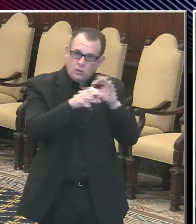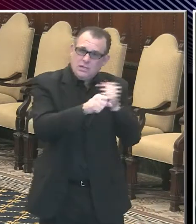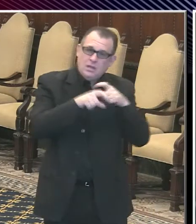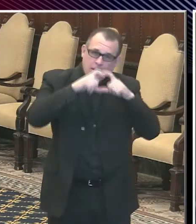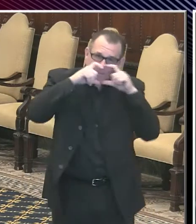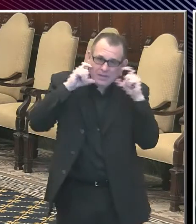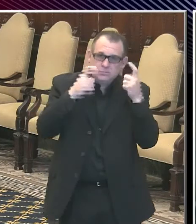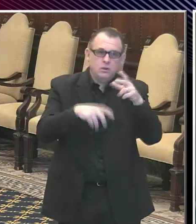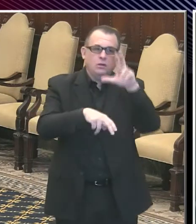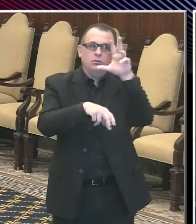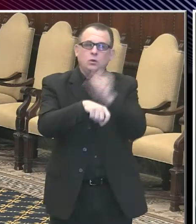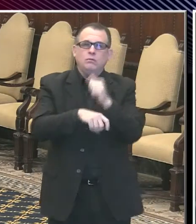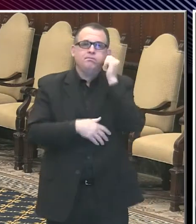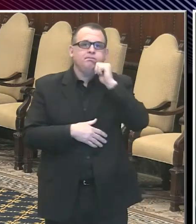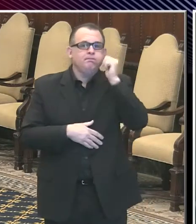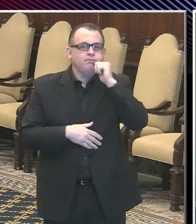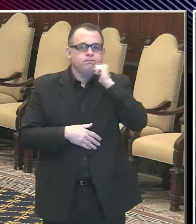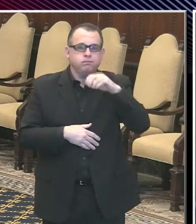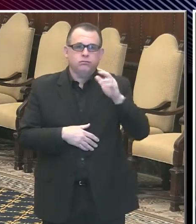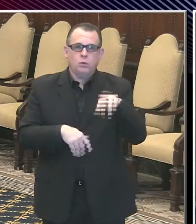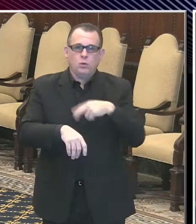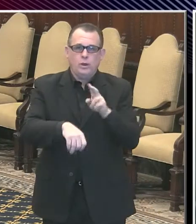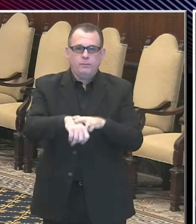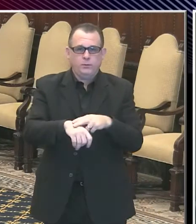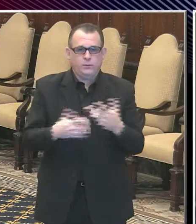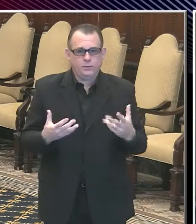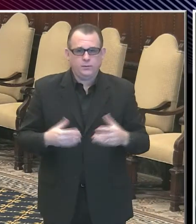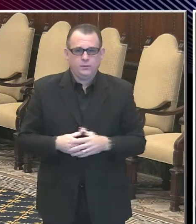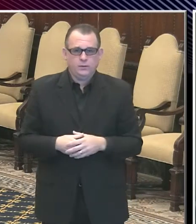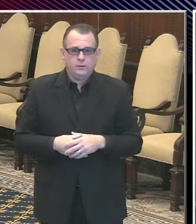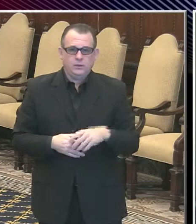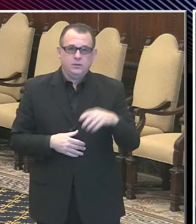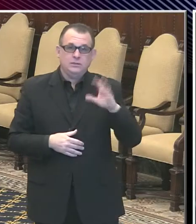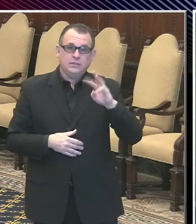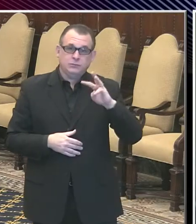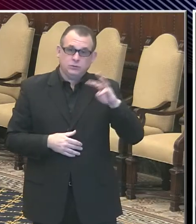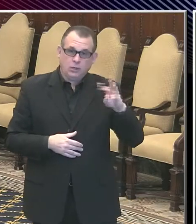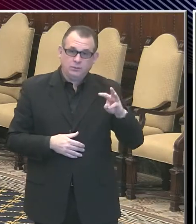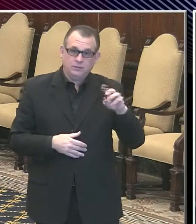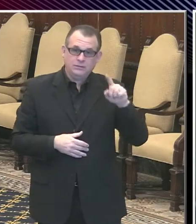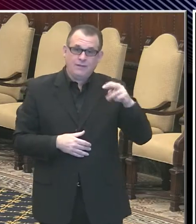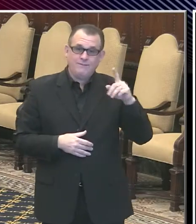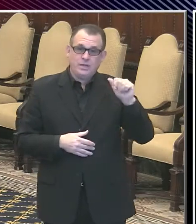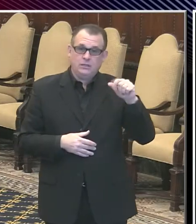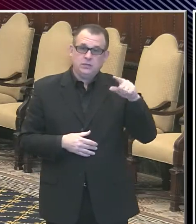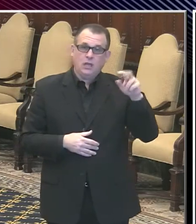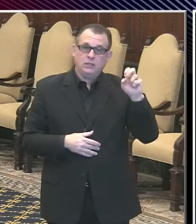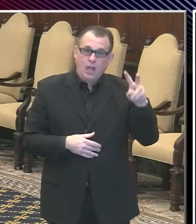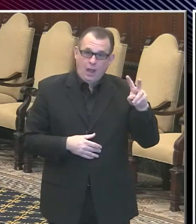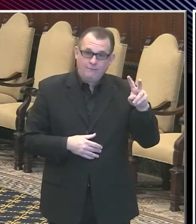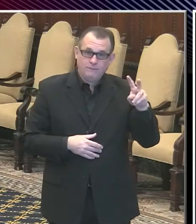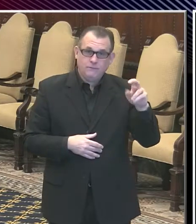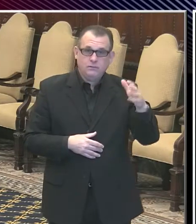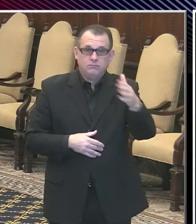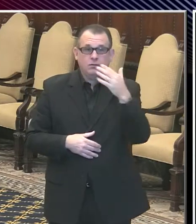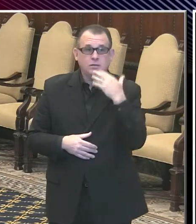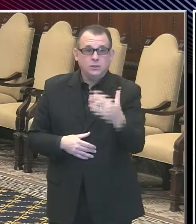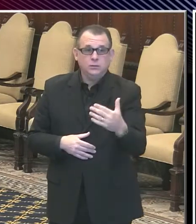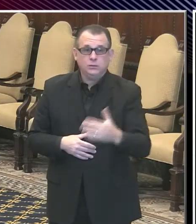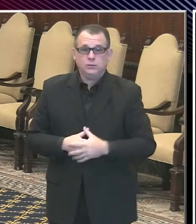about the epidemic and all of our data is at www.phila.gov. Thanks. Thank you, Dr. Farley.